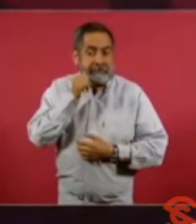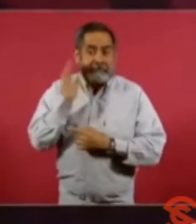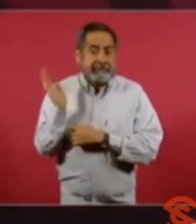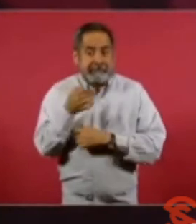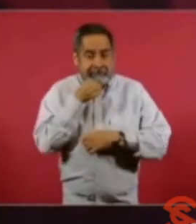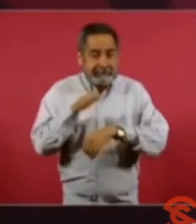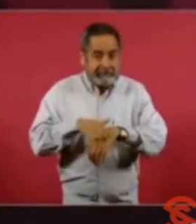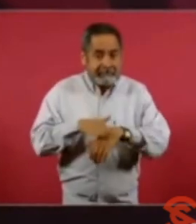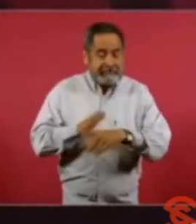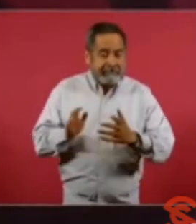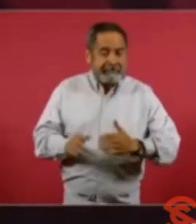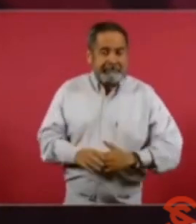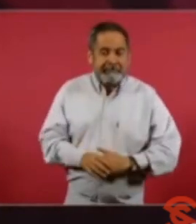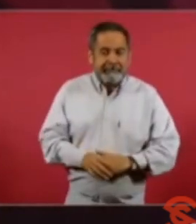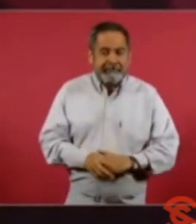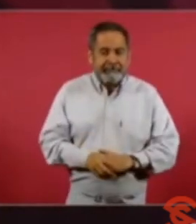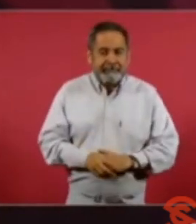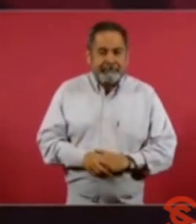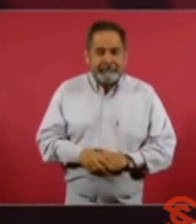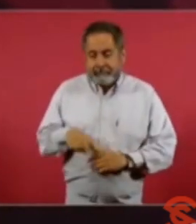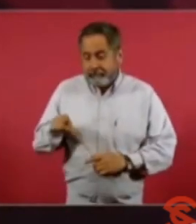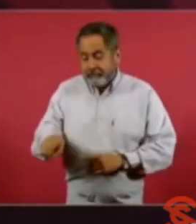este es